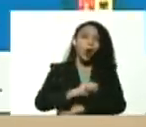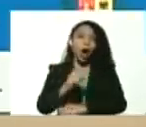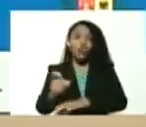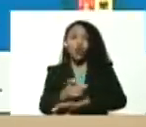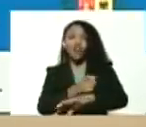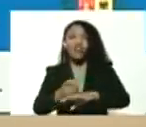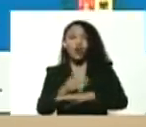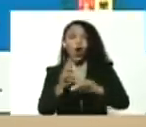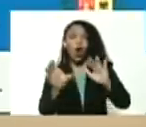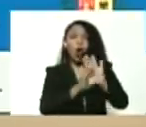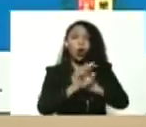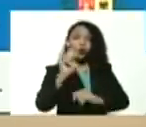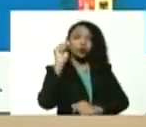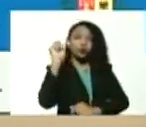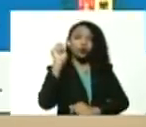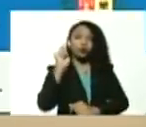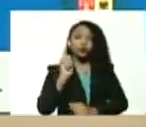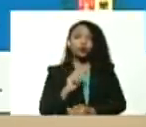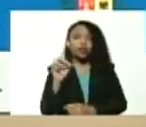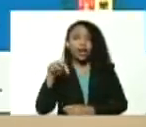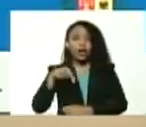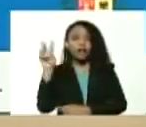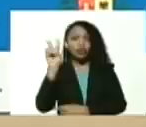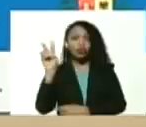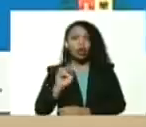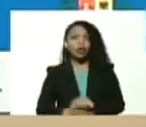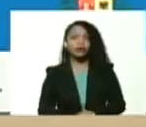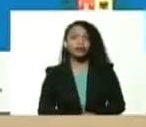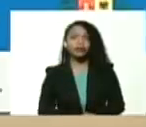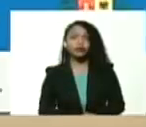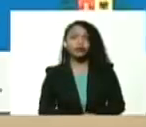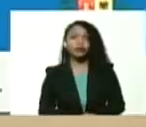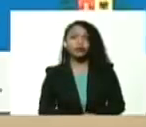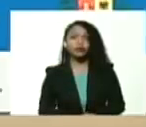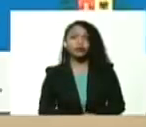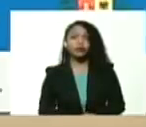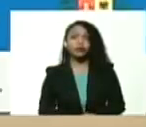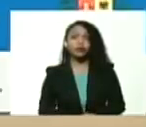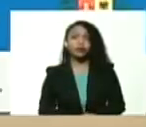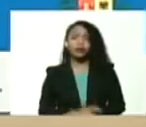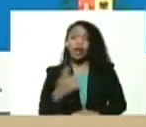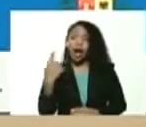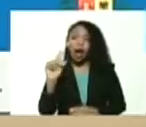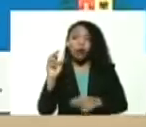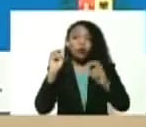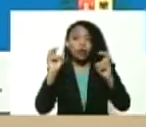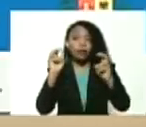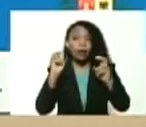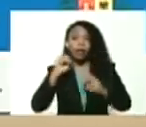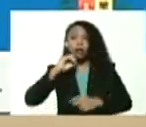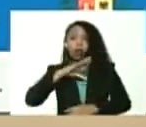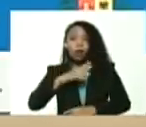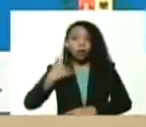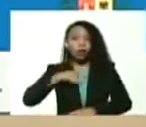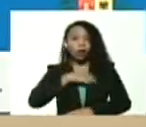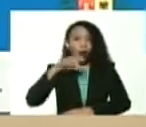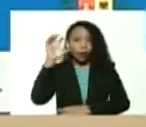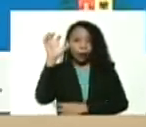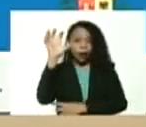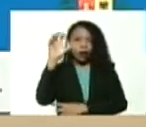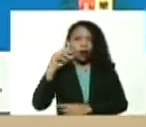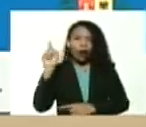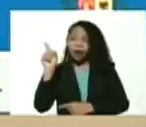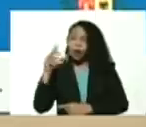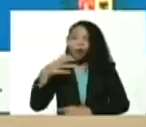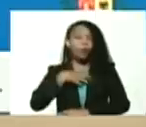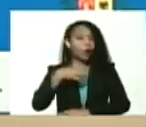gobierno constitucional de Venezuela. Hay un contraste muy grande en la historia de nuestro país. Ellos no